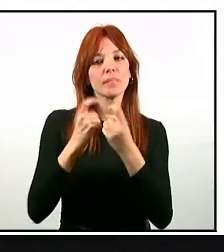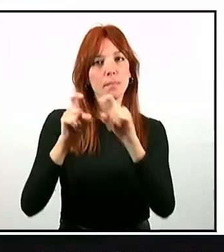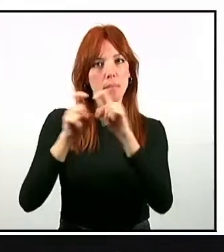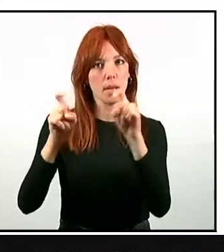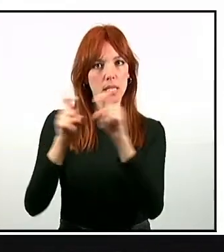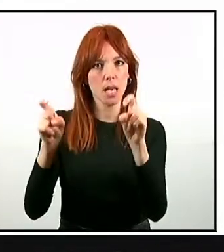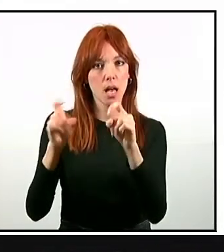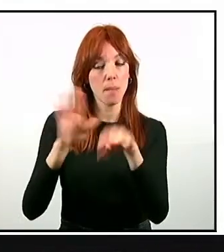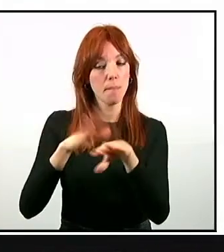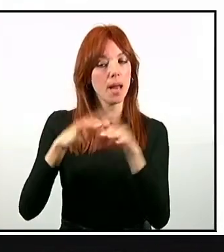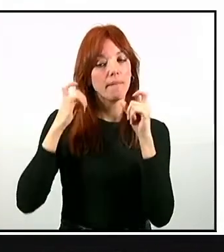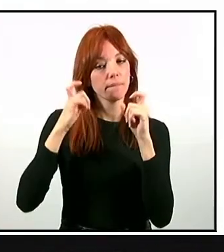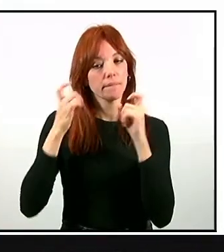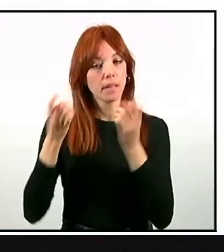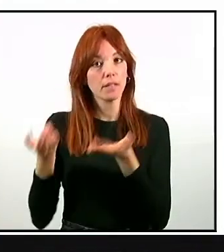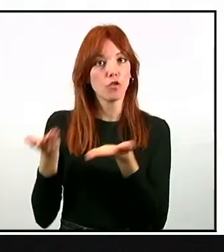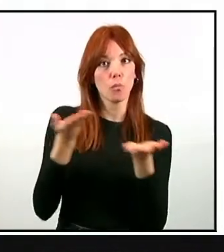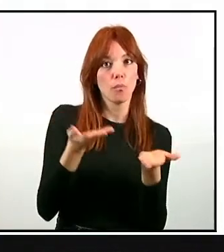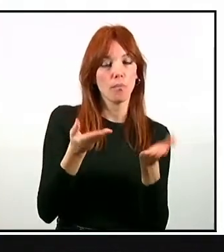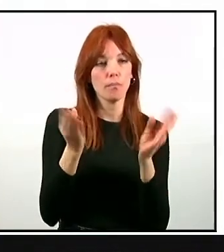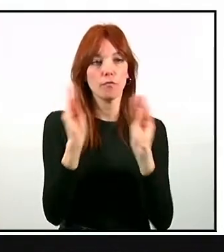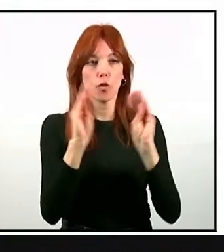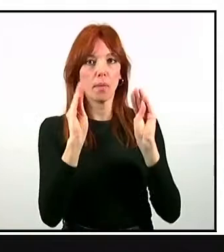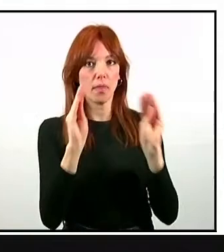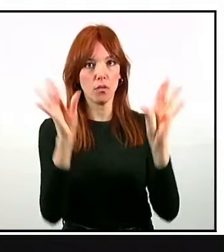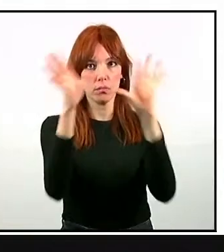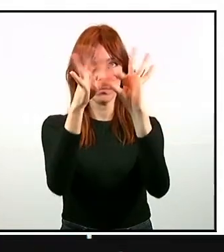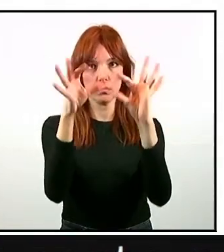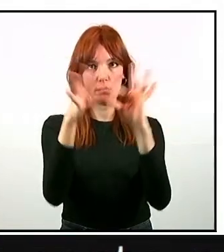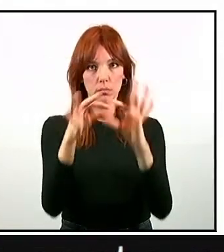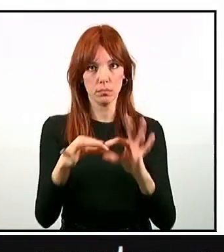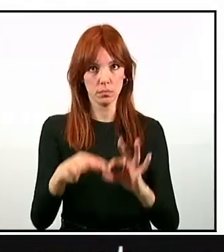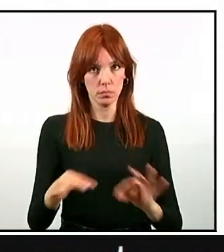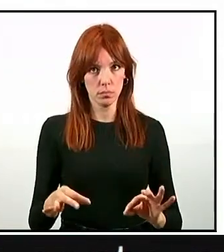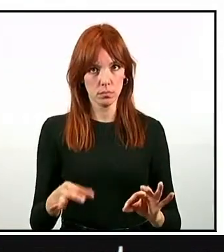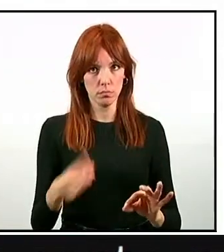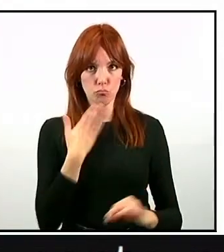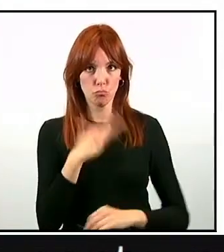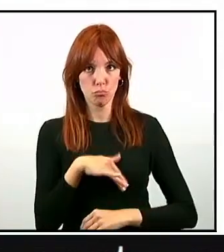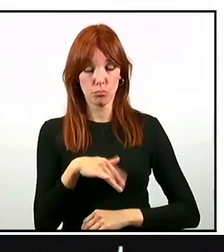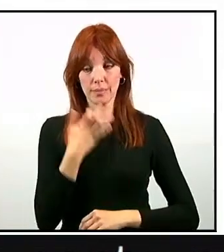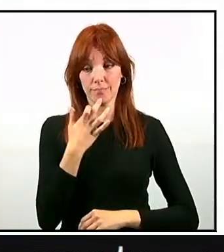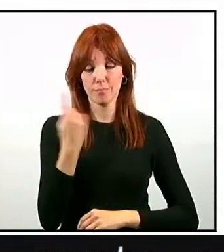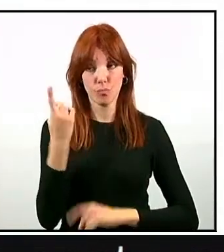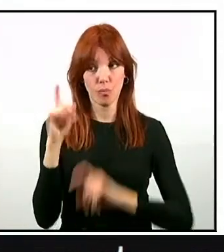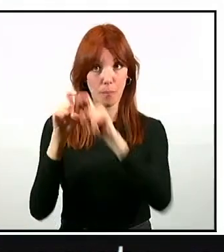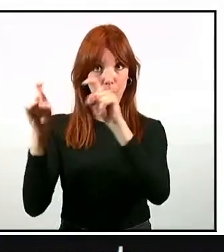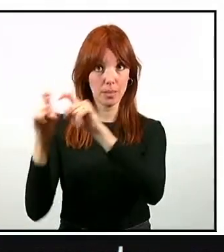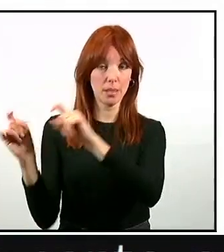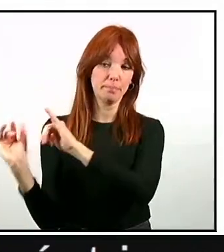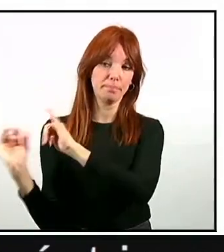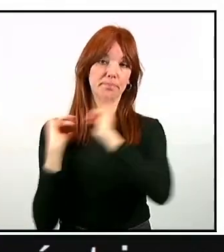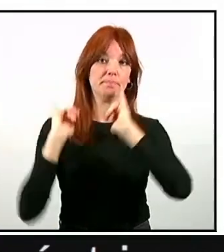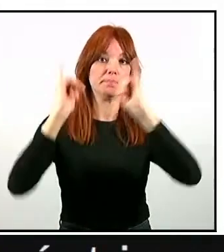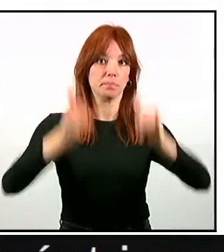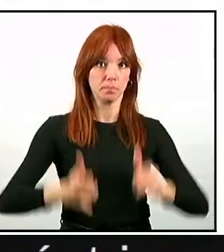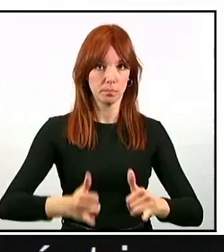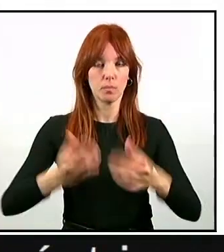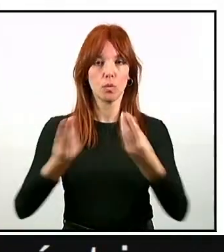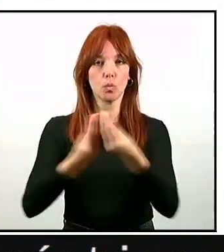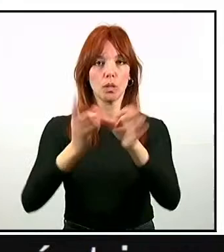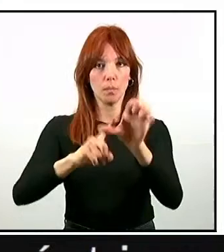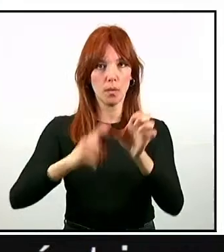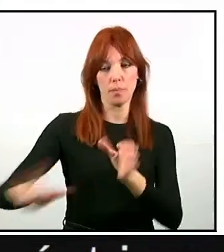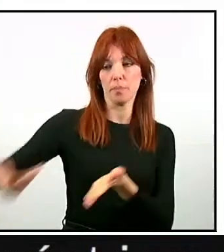poder ofrecer una formación a la carta. Es decir, si una empresa de estas características llega a la Junta de Extremadura